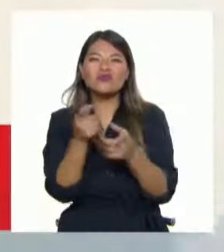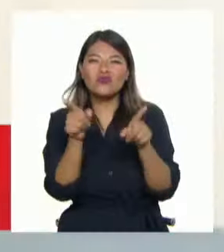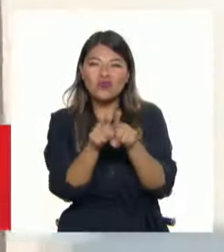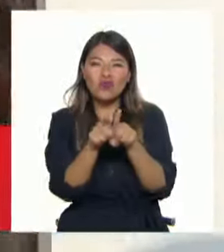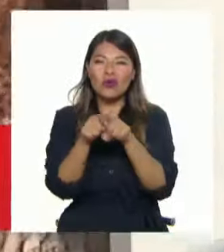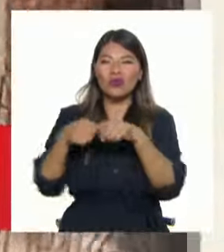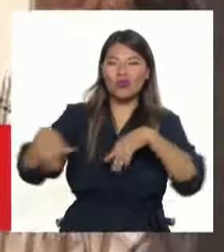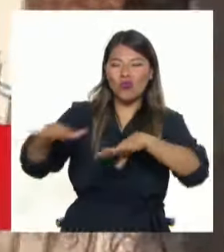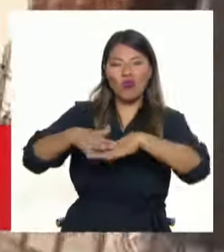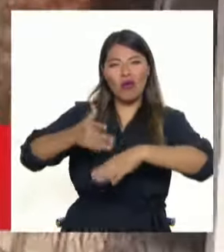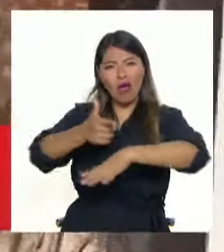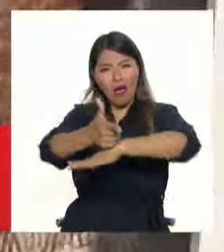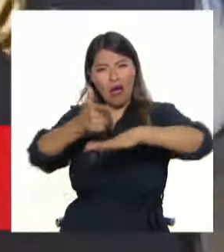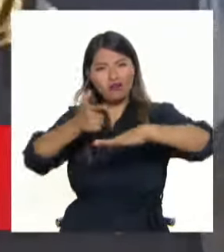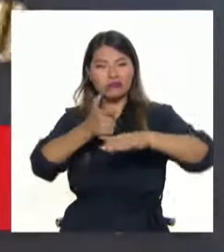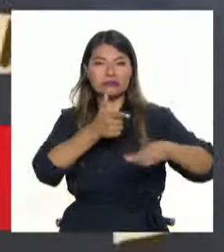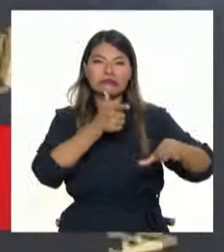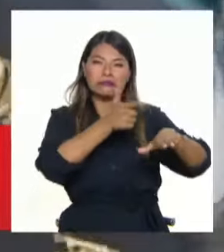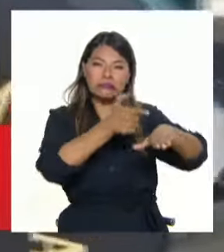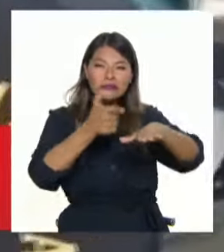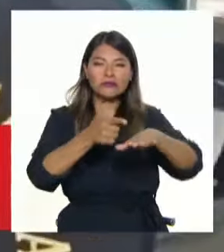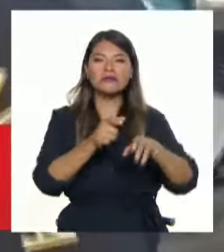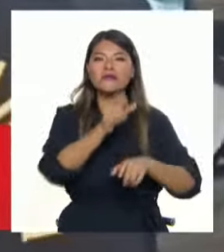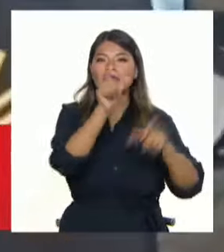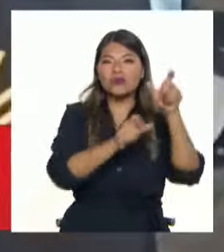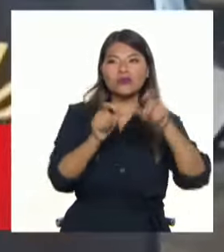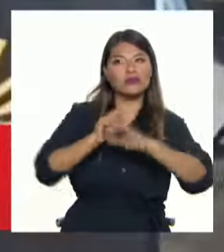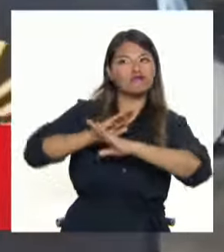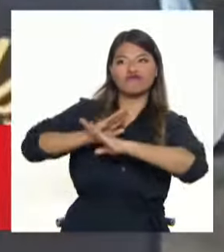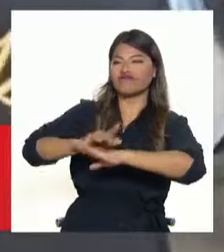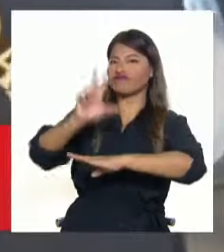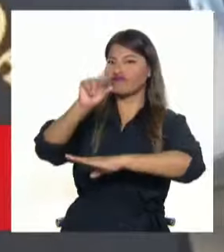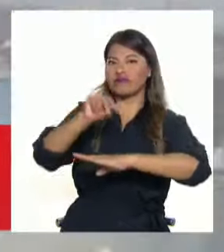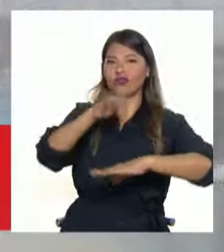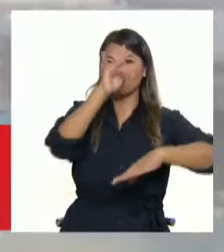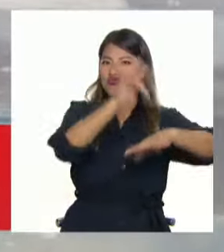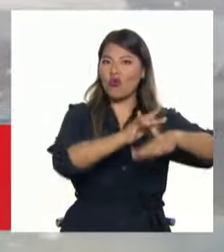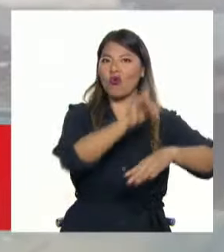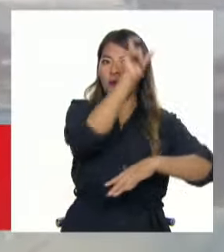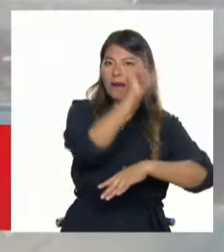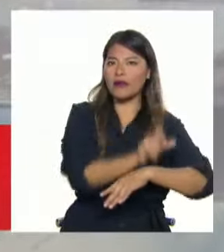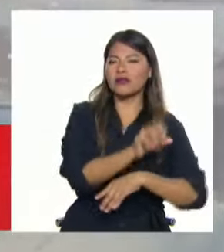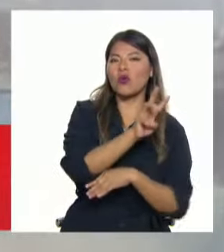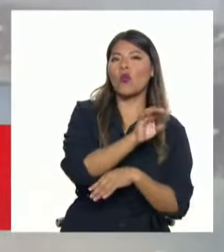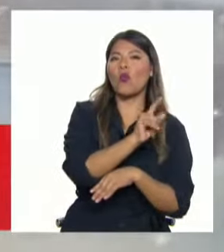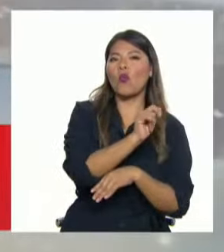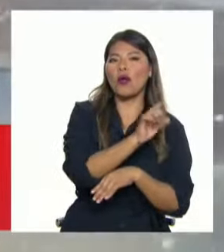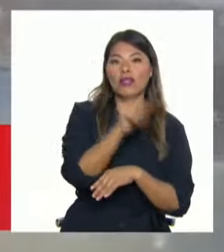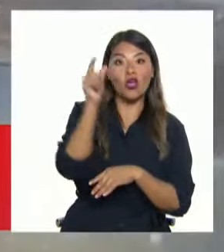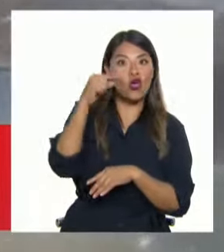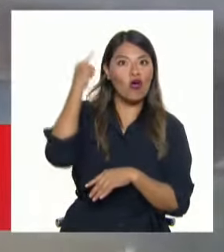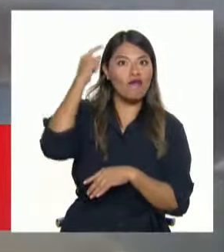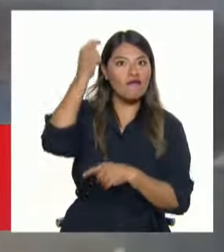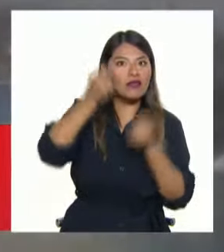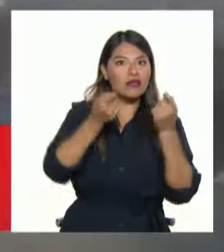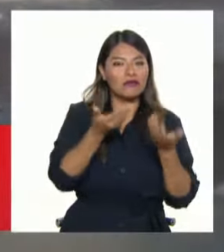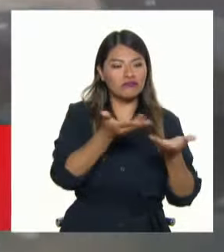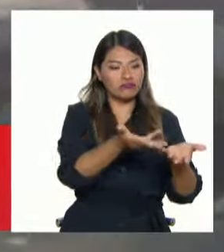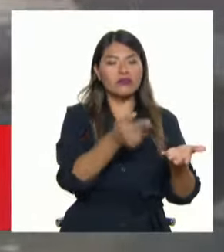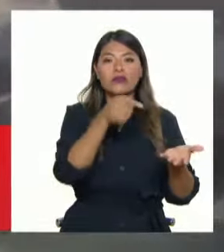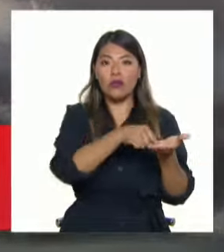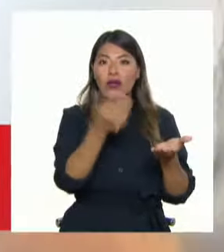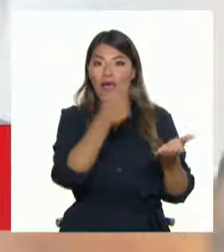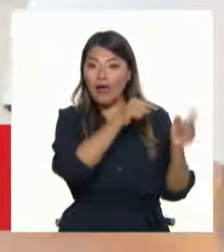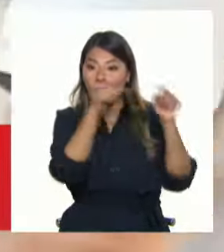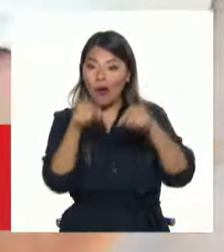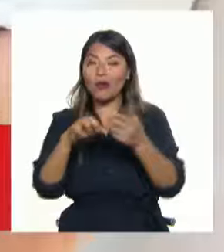consejeros regionales que cada uno está rechazando el acto de violencia contra el gobernador Walter Núñez Jiménez, teniendo en cuenta de que hay un proyecto de seguridad